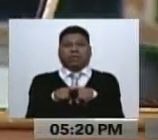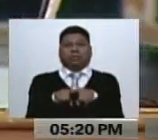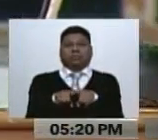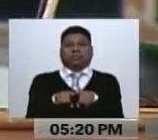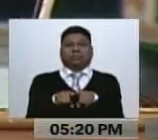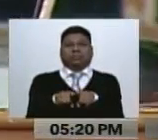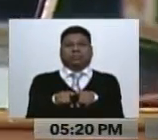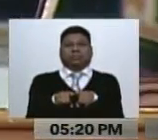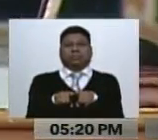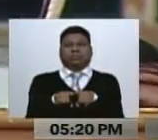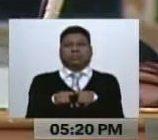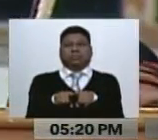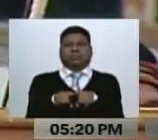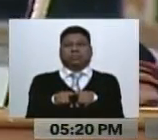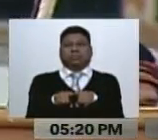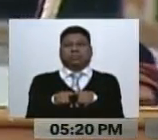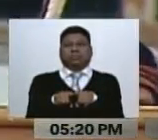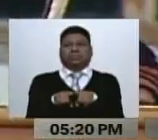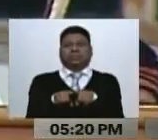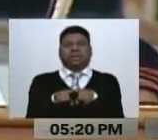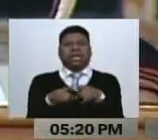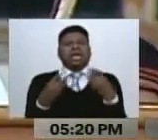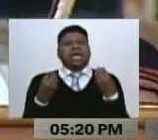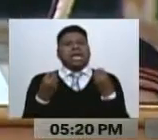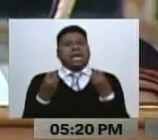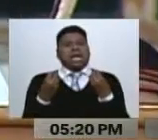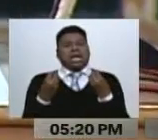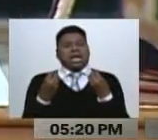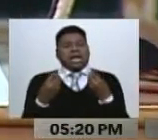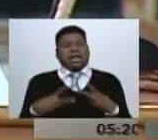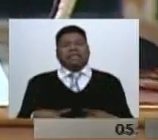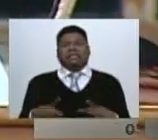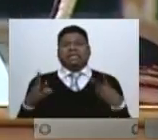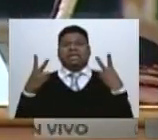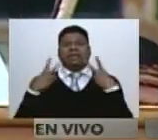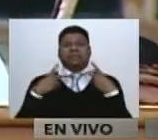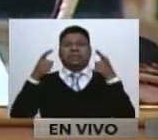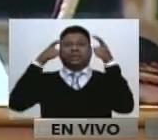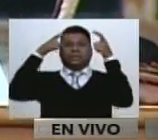en la vida del comandante.